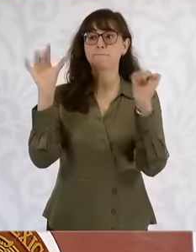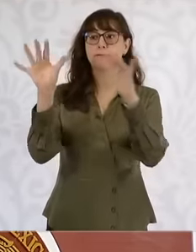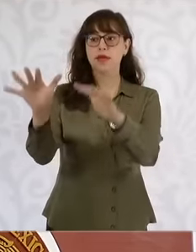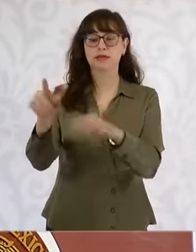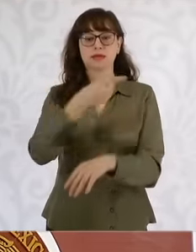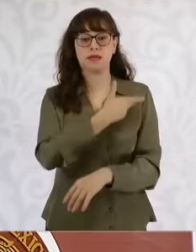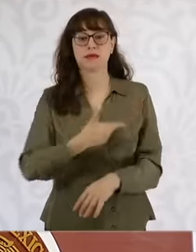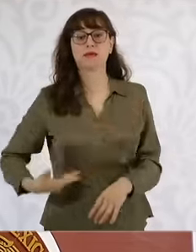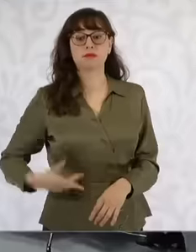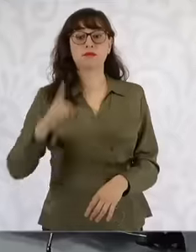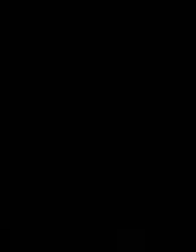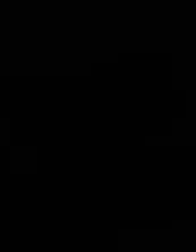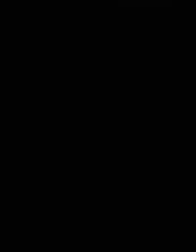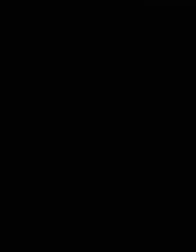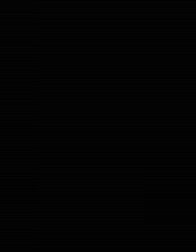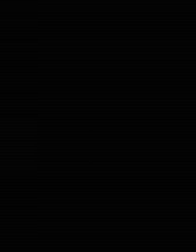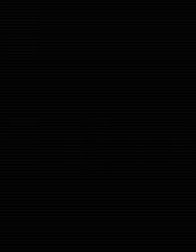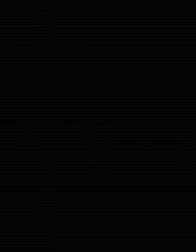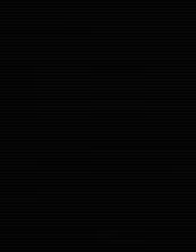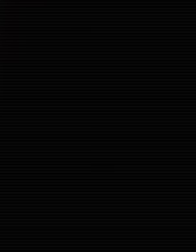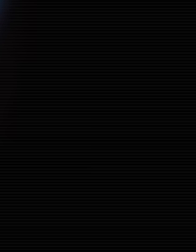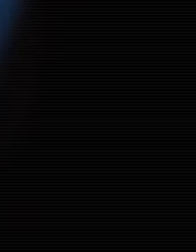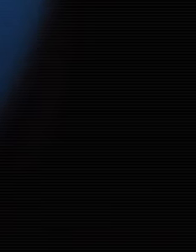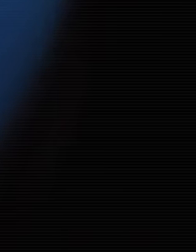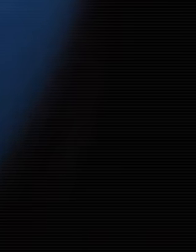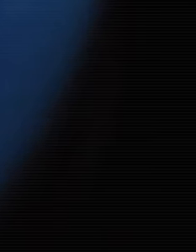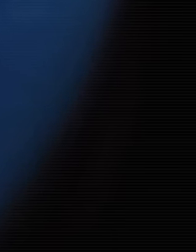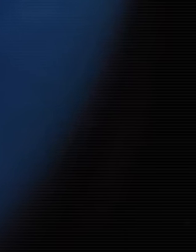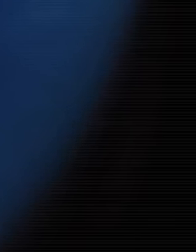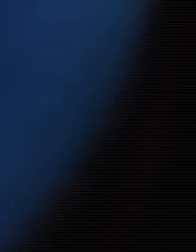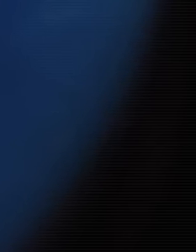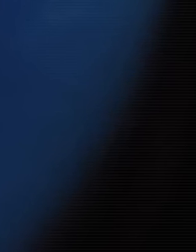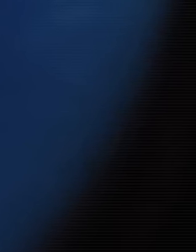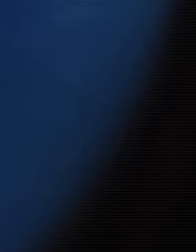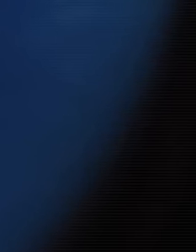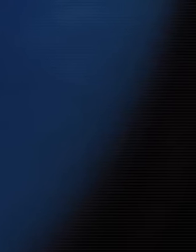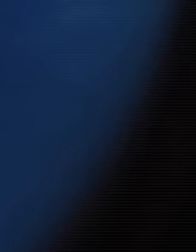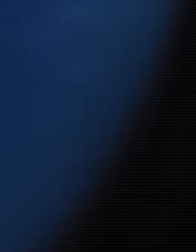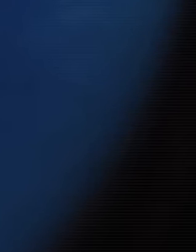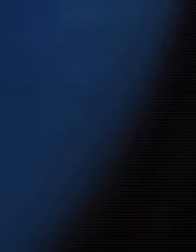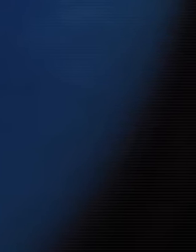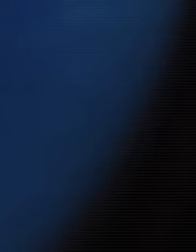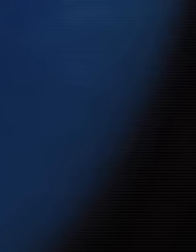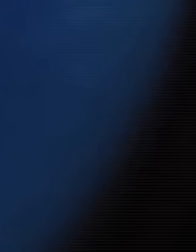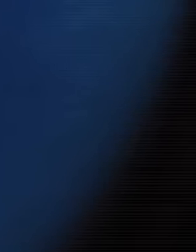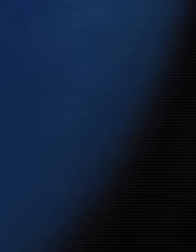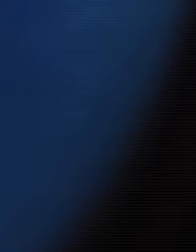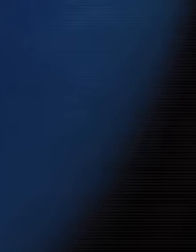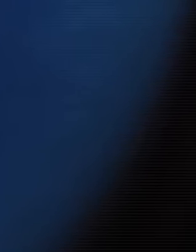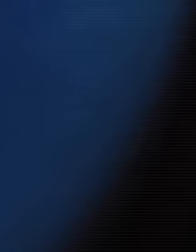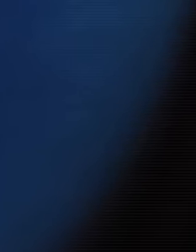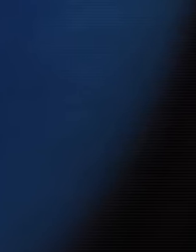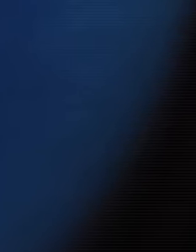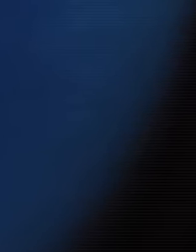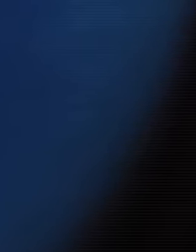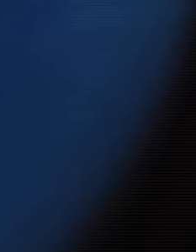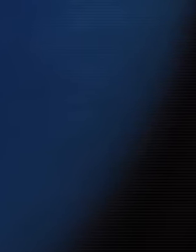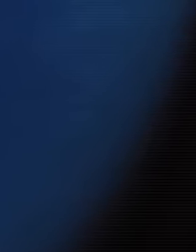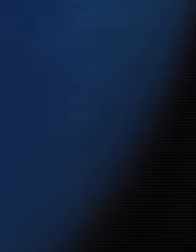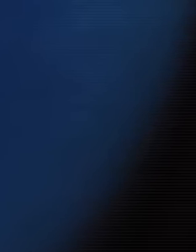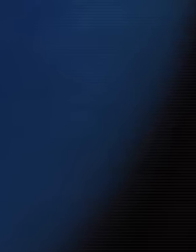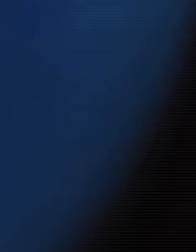G20? ¿Qué podemos esperar de la visita? ¿Y cuáles serán las principales